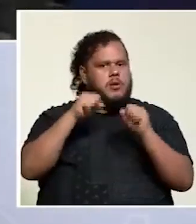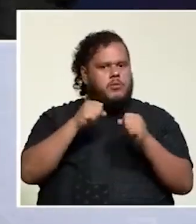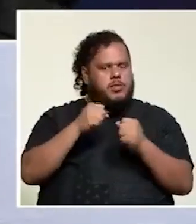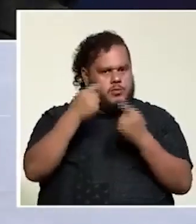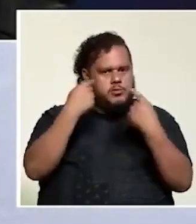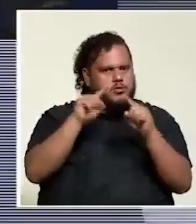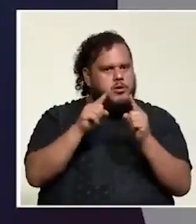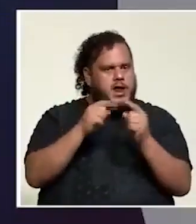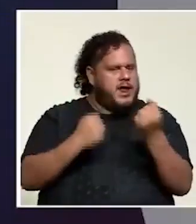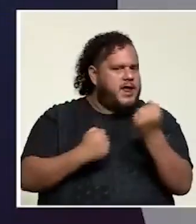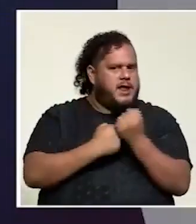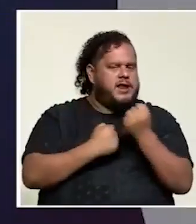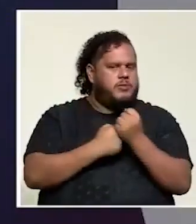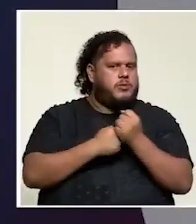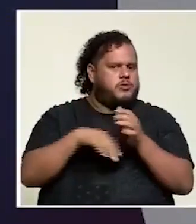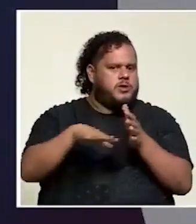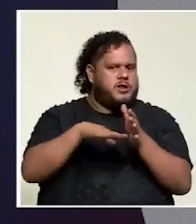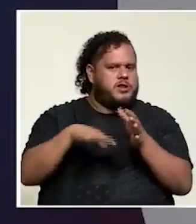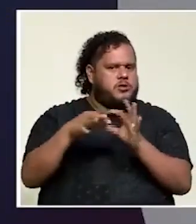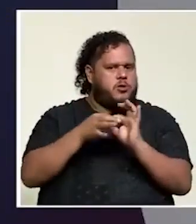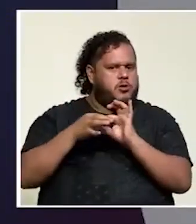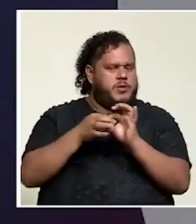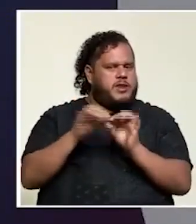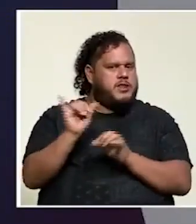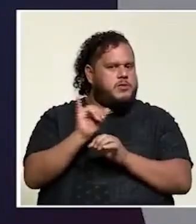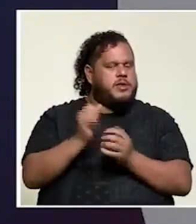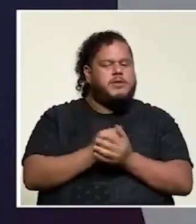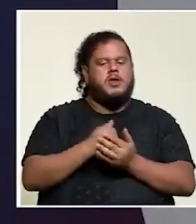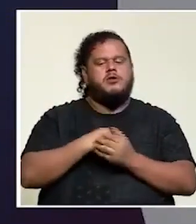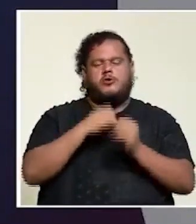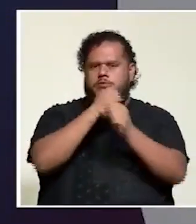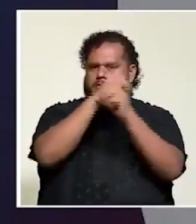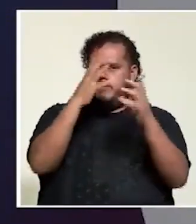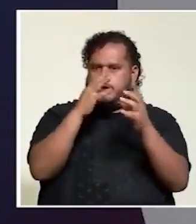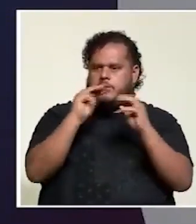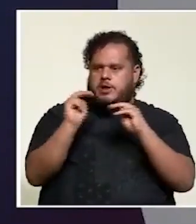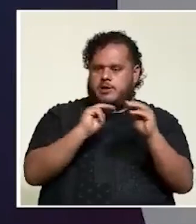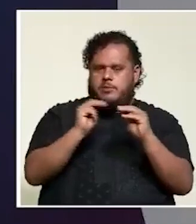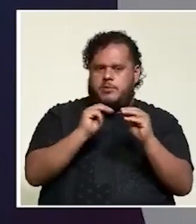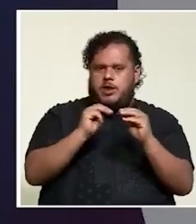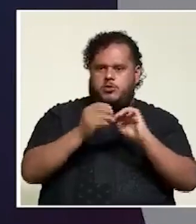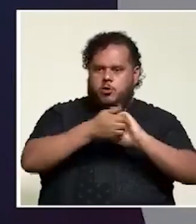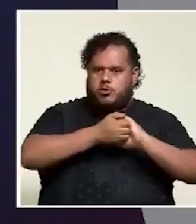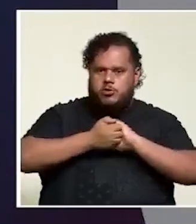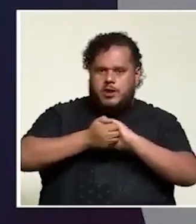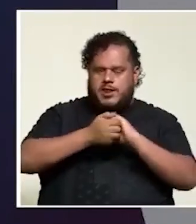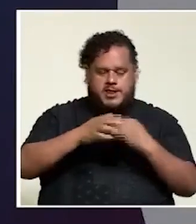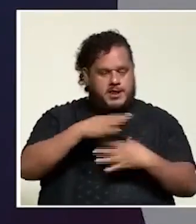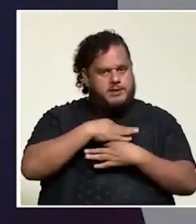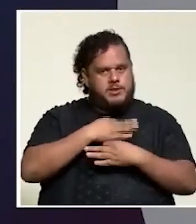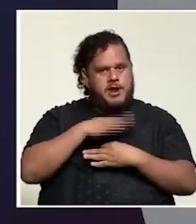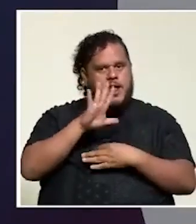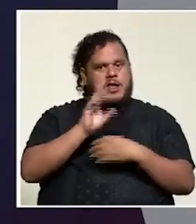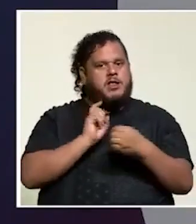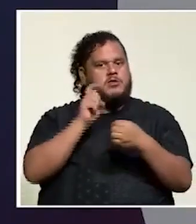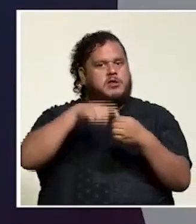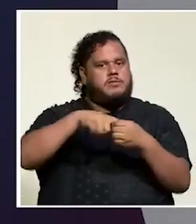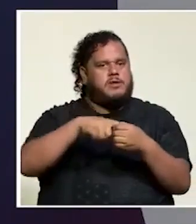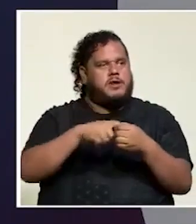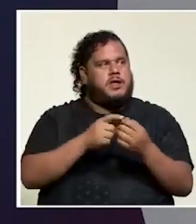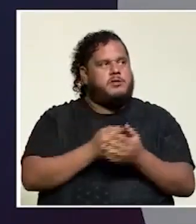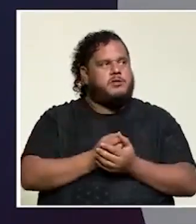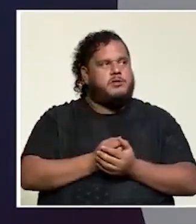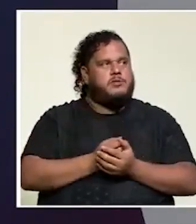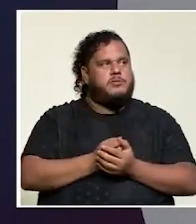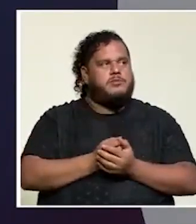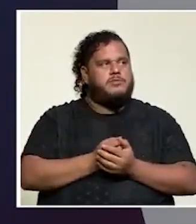conseguir el apoyo del sector cooperativo también. Me imagino que al movimiento solidarista le va a interesar que sus afiliados... No, ya tenemos